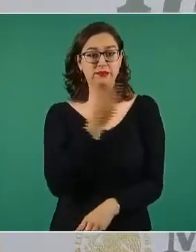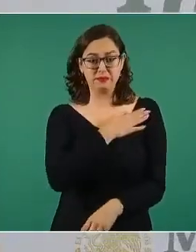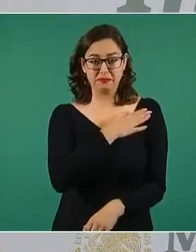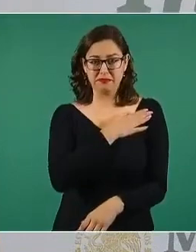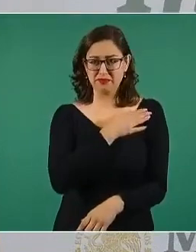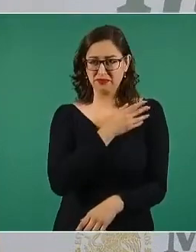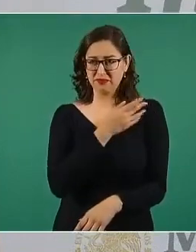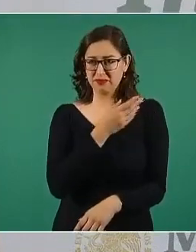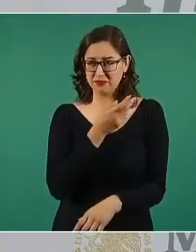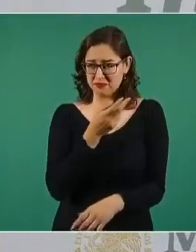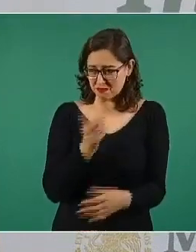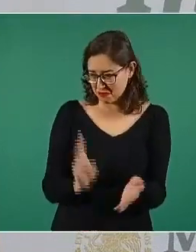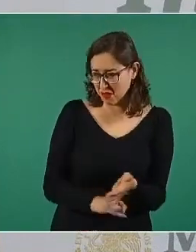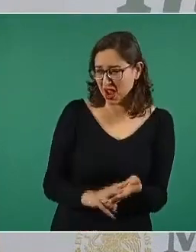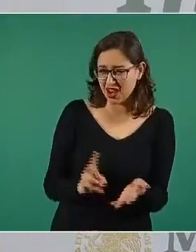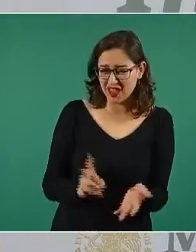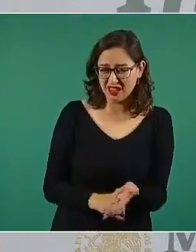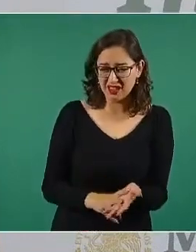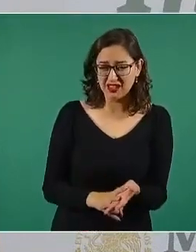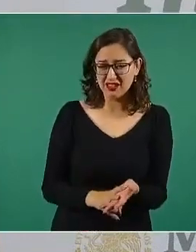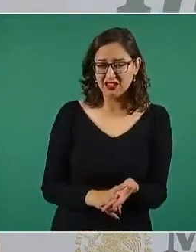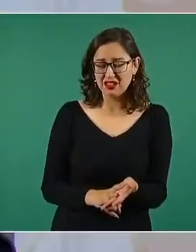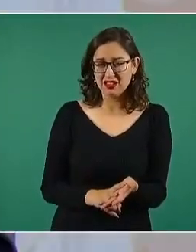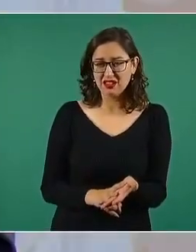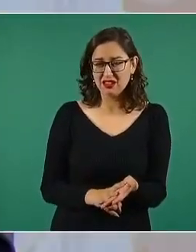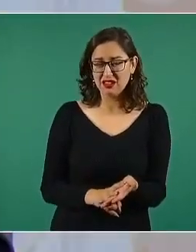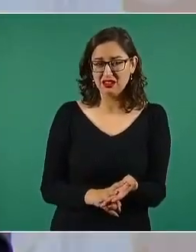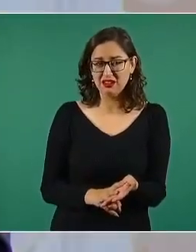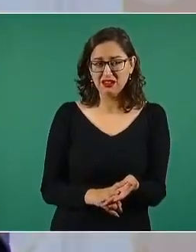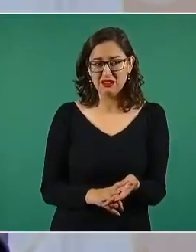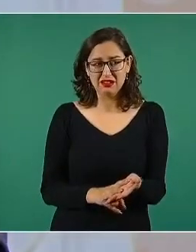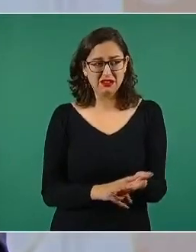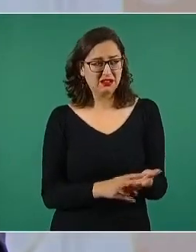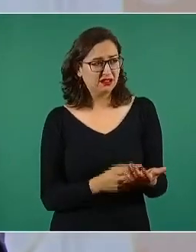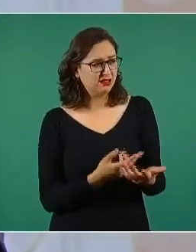¿Valieron la pena tantas muertes,